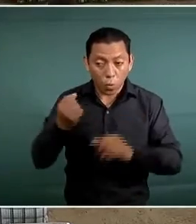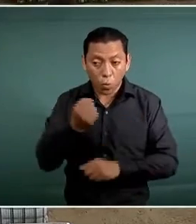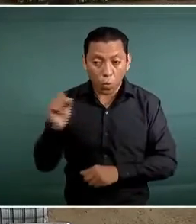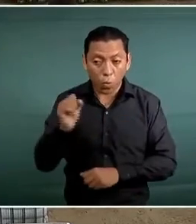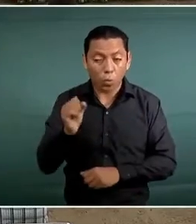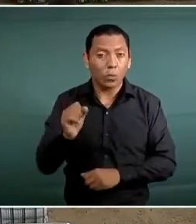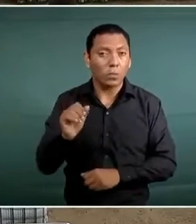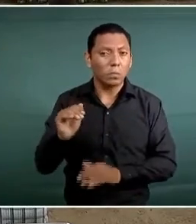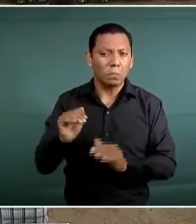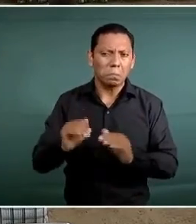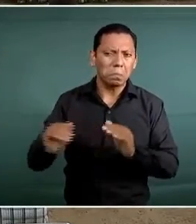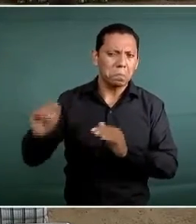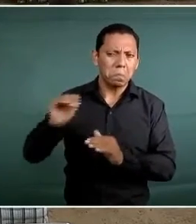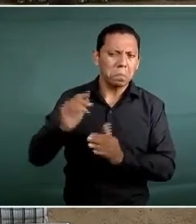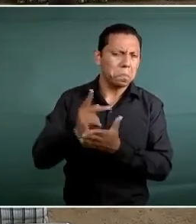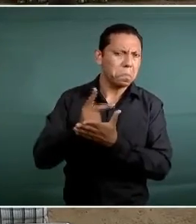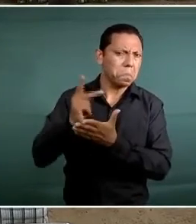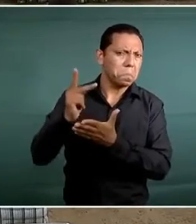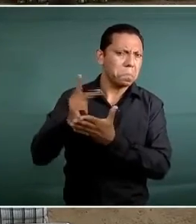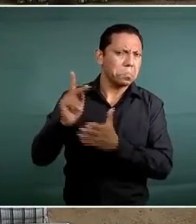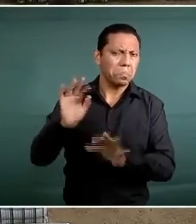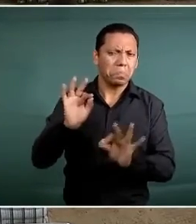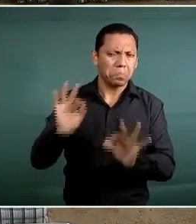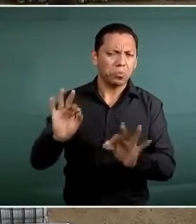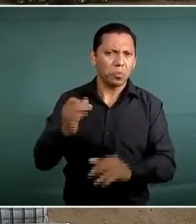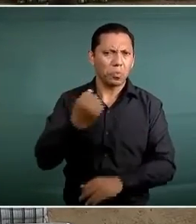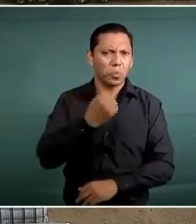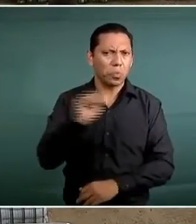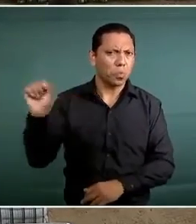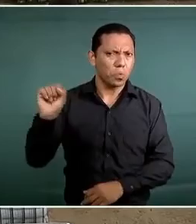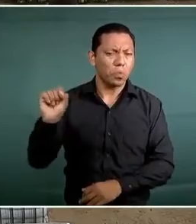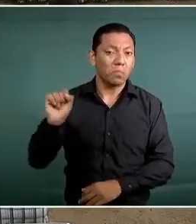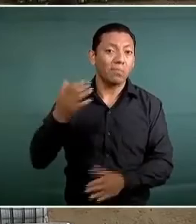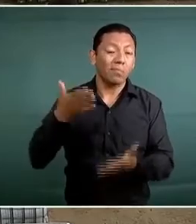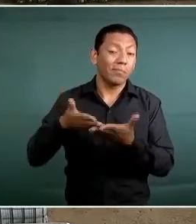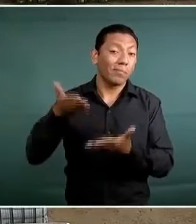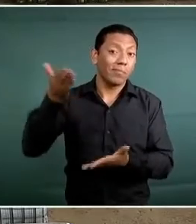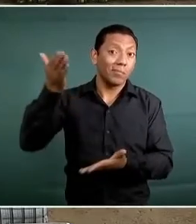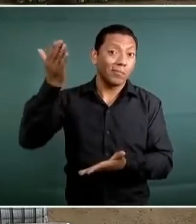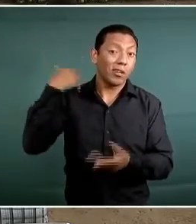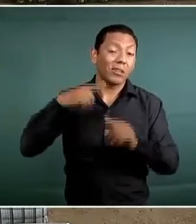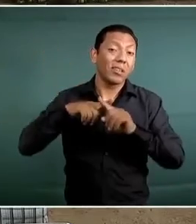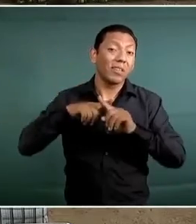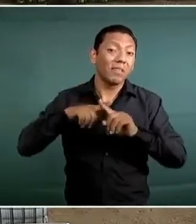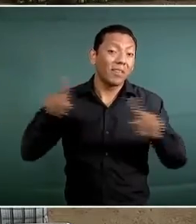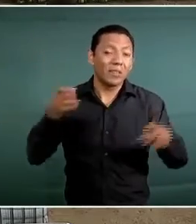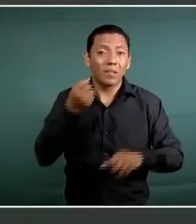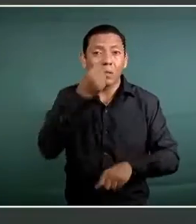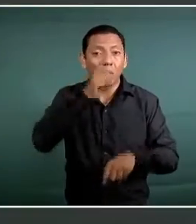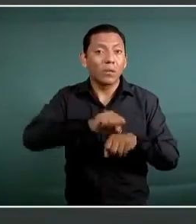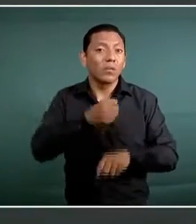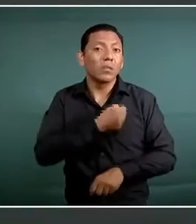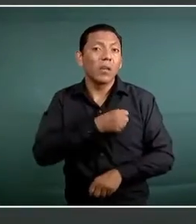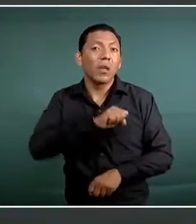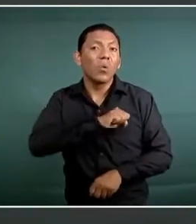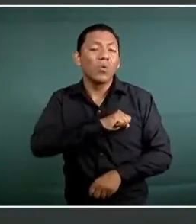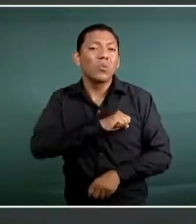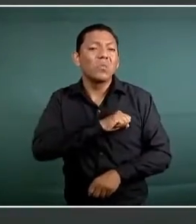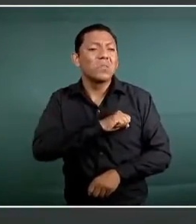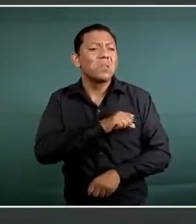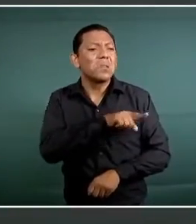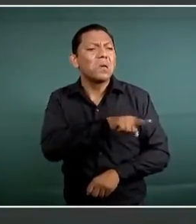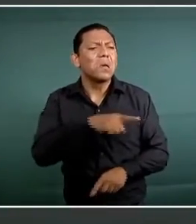una eminencia hubo tiempos en que fueron secretarios de salud abogados